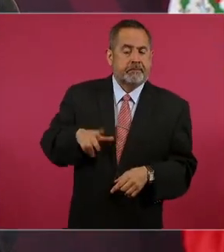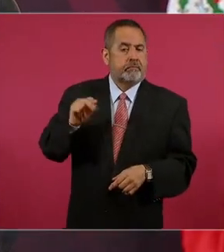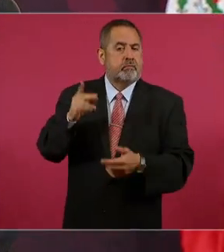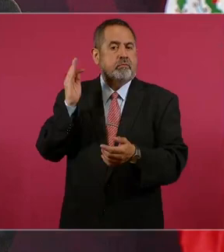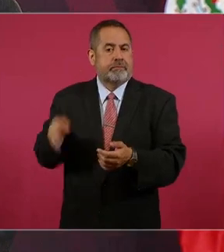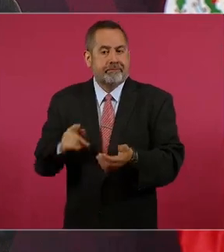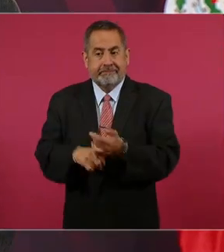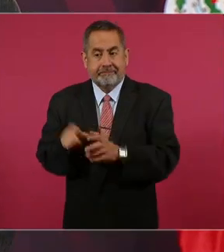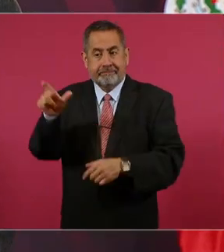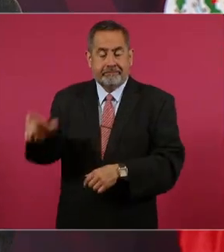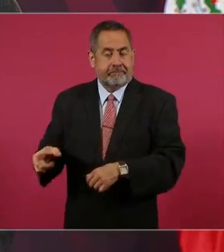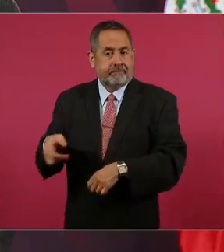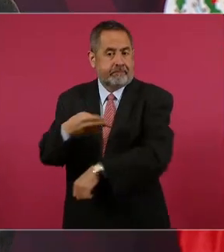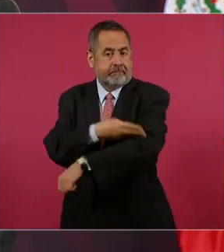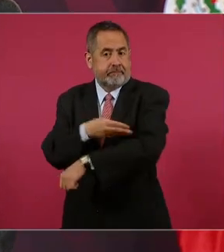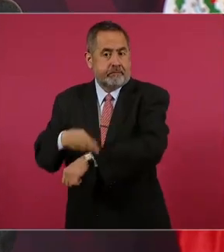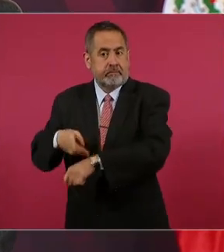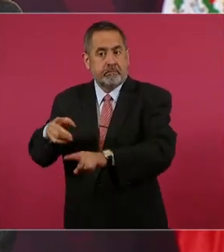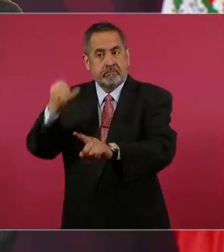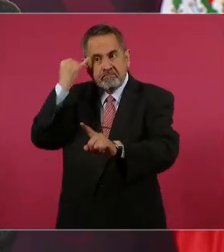a un hombre de ideas.